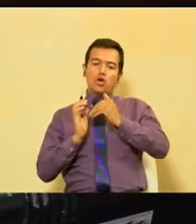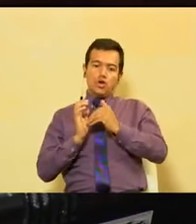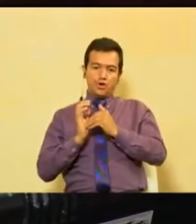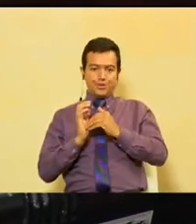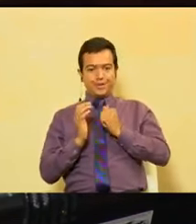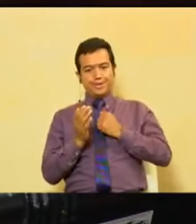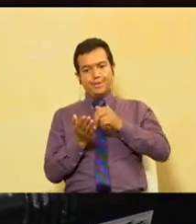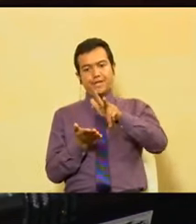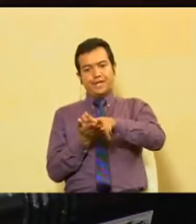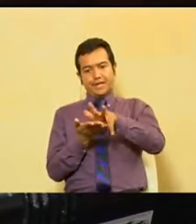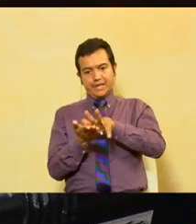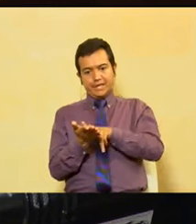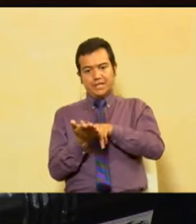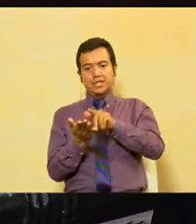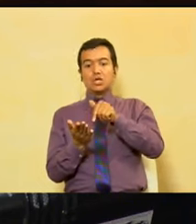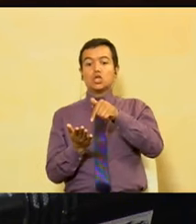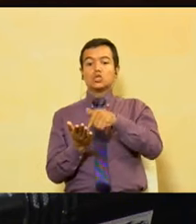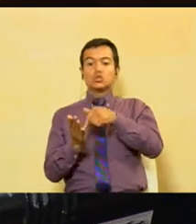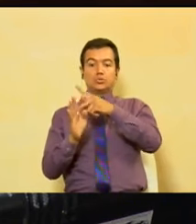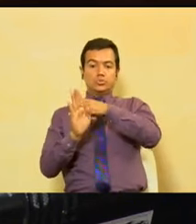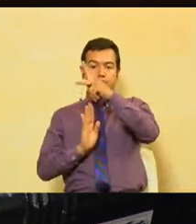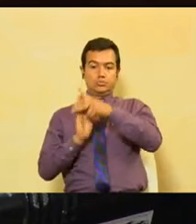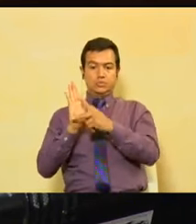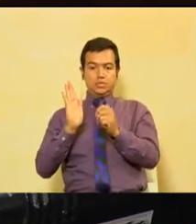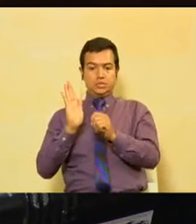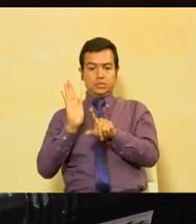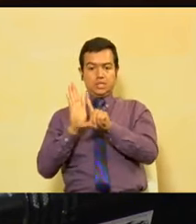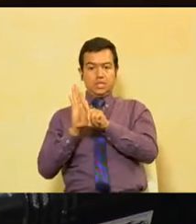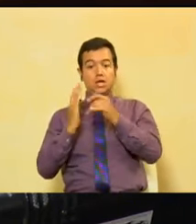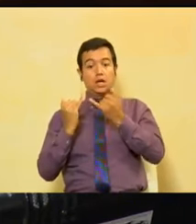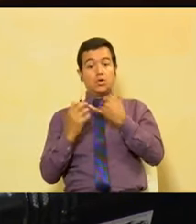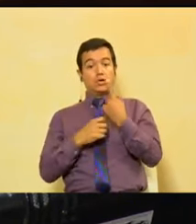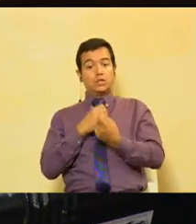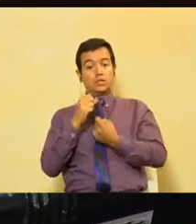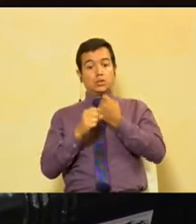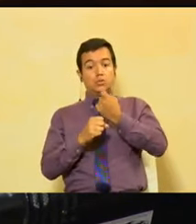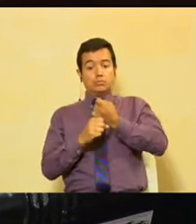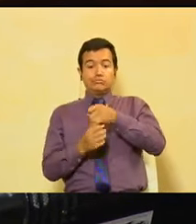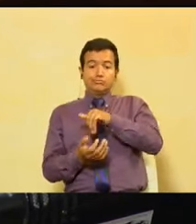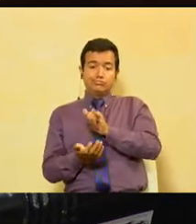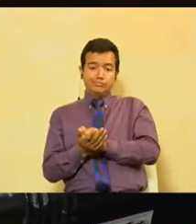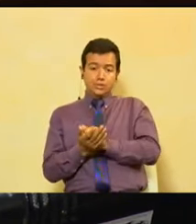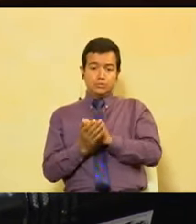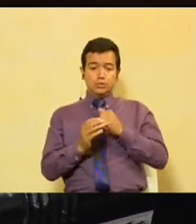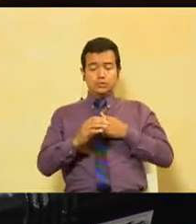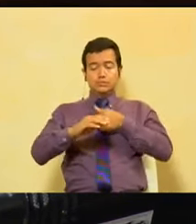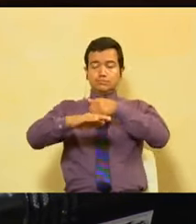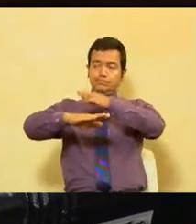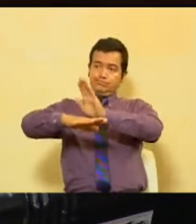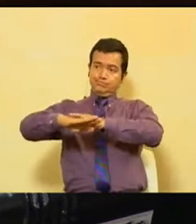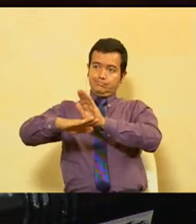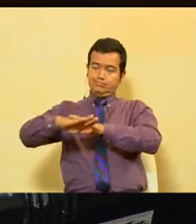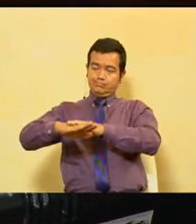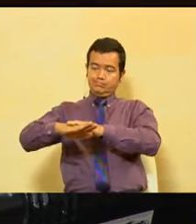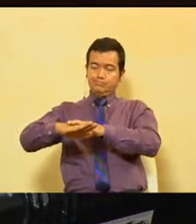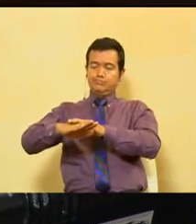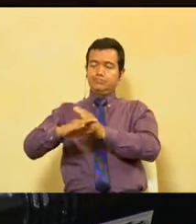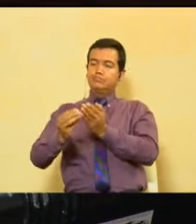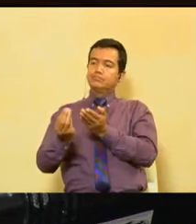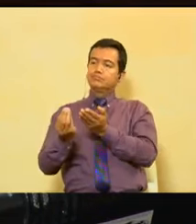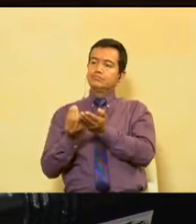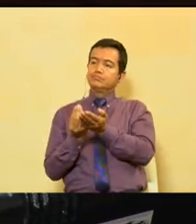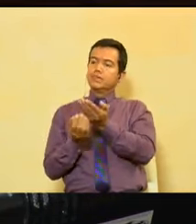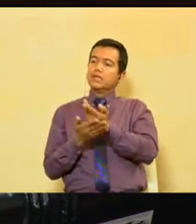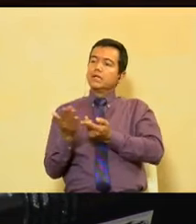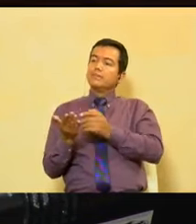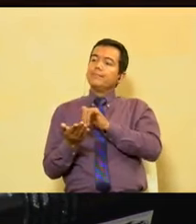radicar nuevamente en este año Así que Solicito que también